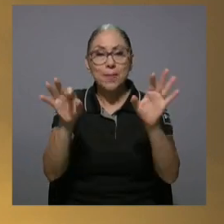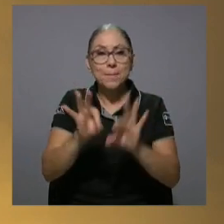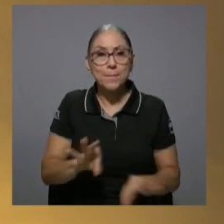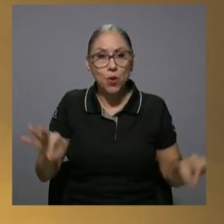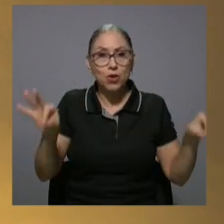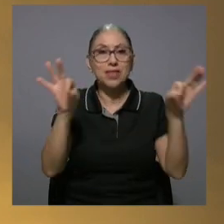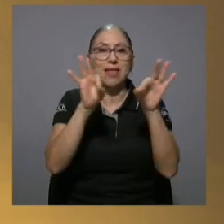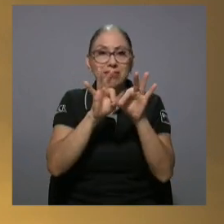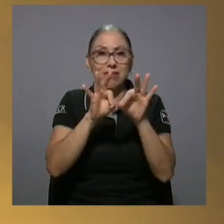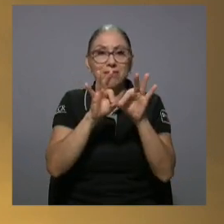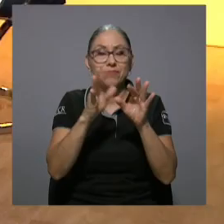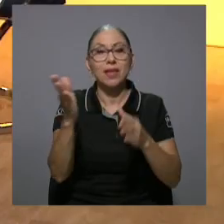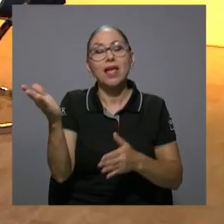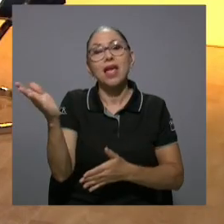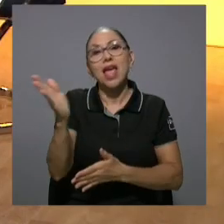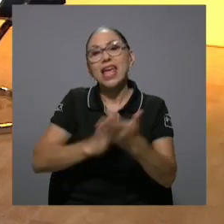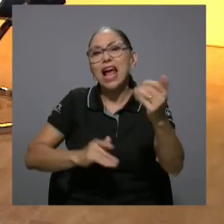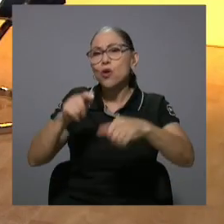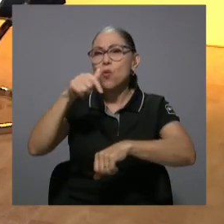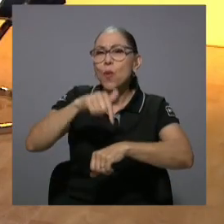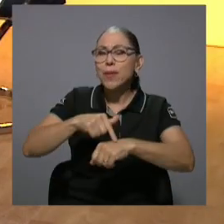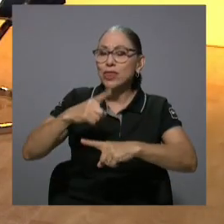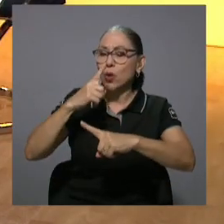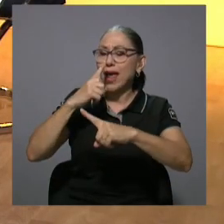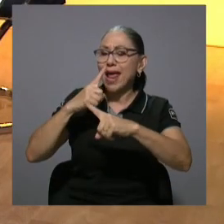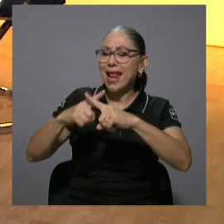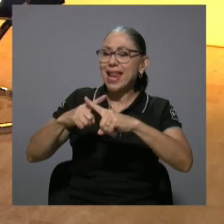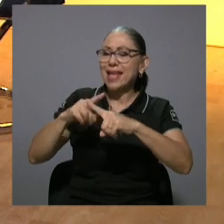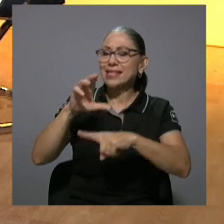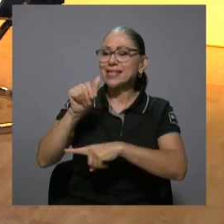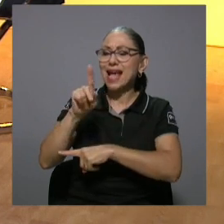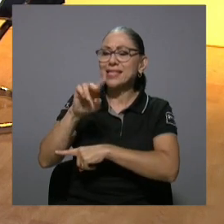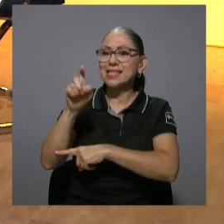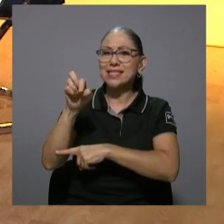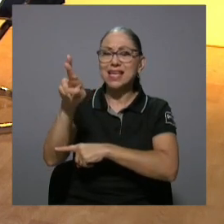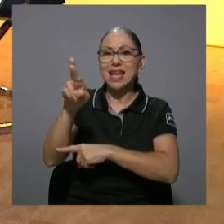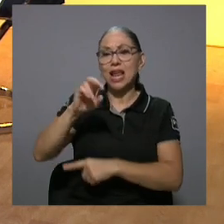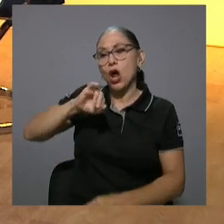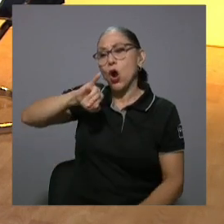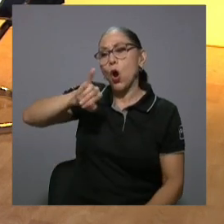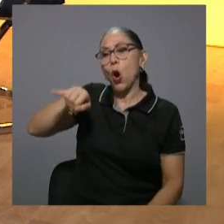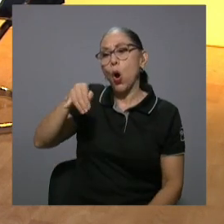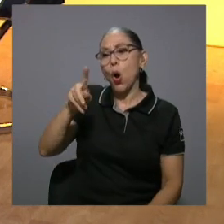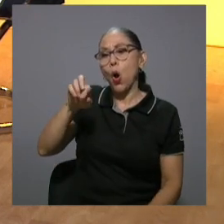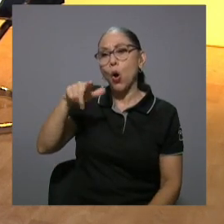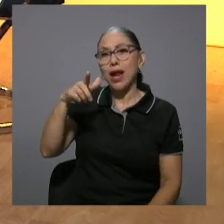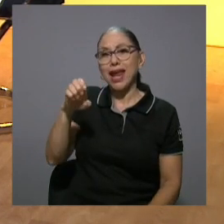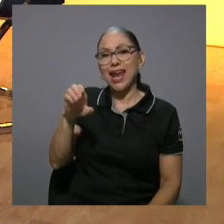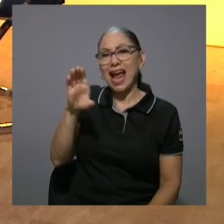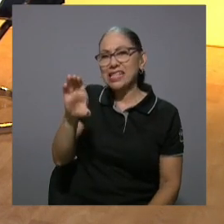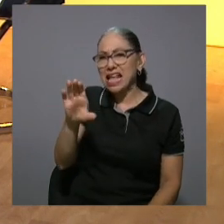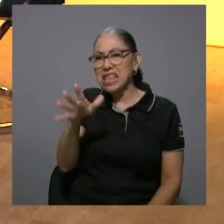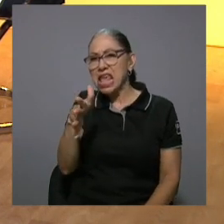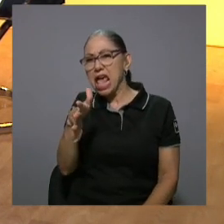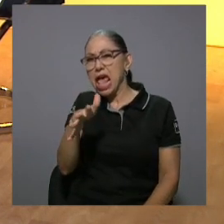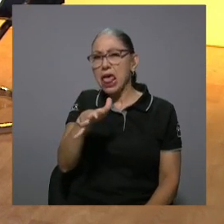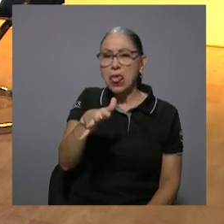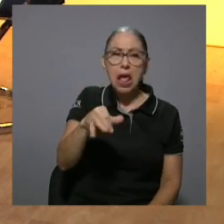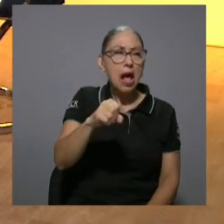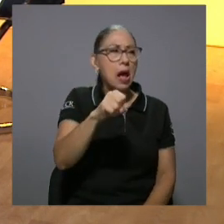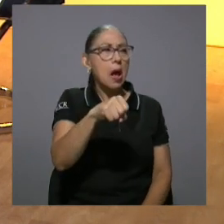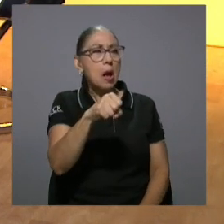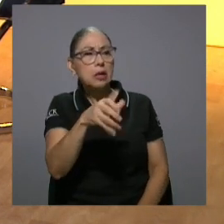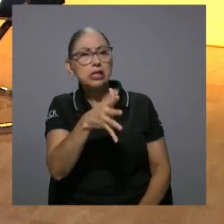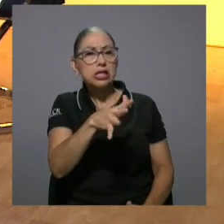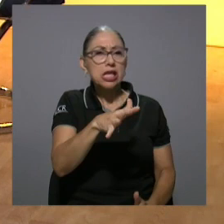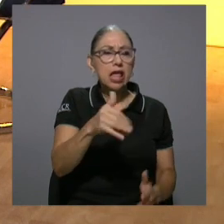importante. En algún momento el ex canciller Jorge Castañeda anduvo ahí medio, por un movimiento ciudadano,